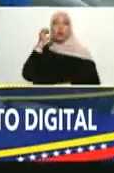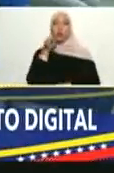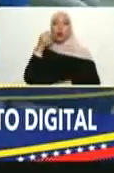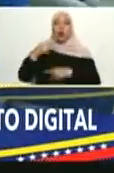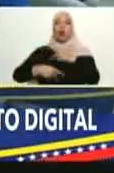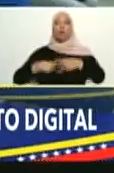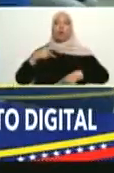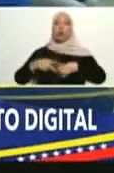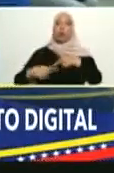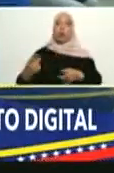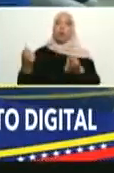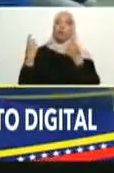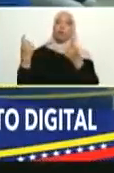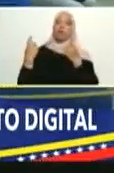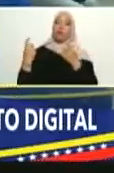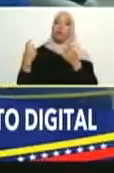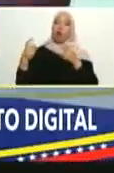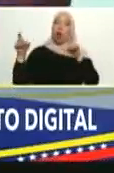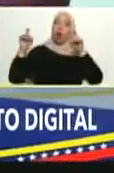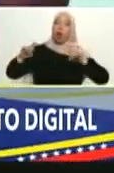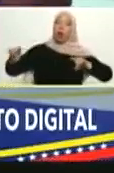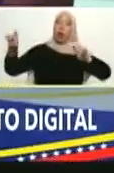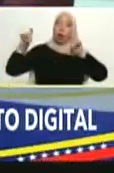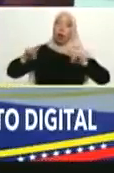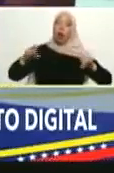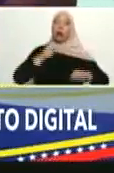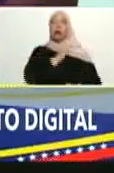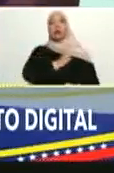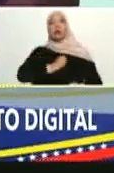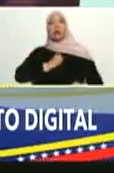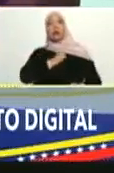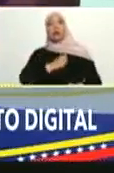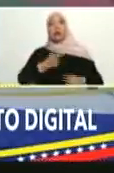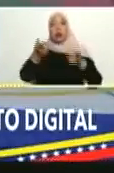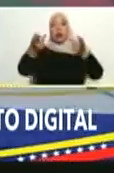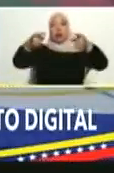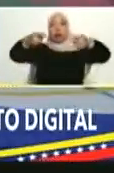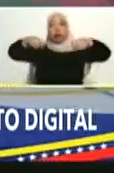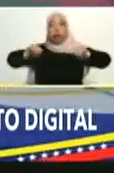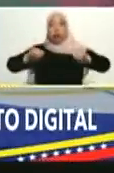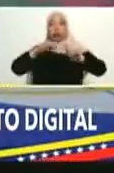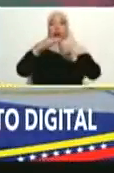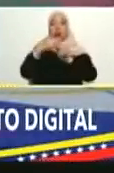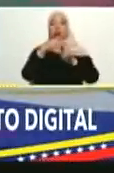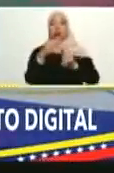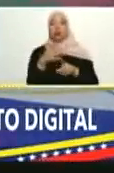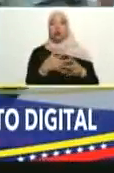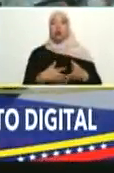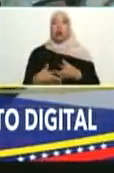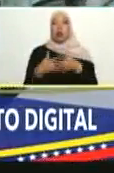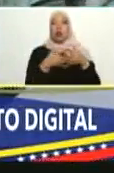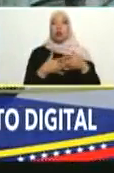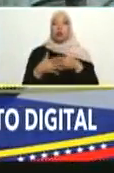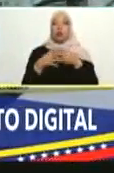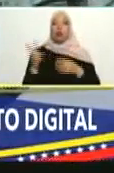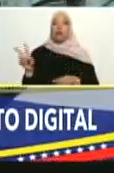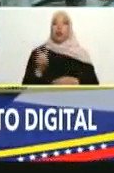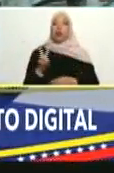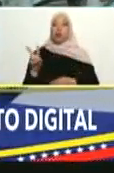proceso de formación. Que bueno, que lamentablemente por estas medidas de Estados Unidos contra Venezuela,